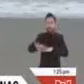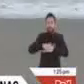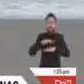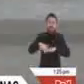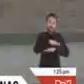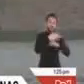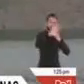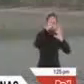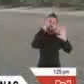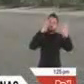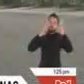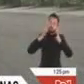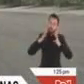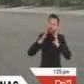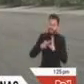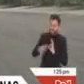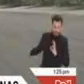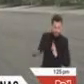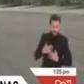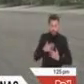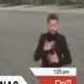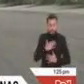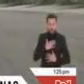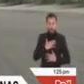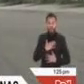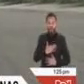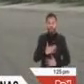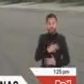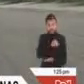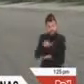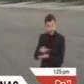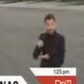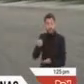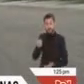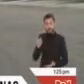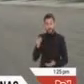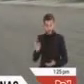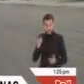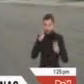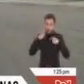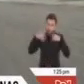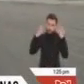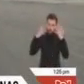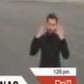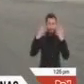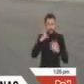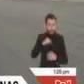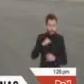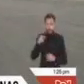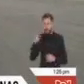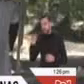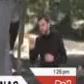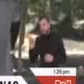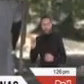de la desconexión. Todo eso me dio Nuquí. Quiero volver y muchas veces, no solo en su temporada más famosa. Quiero que cualquier día del año sea suficiente